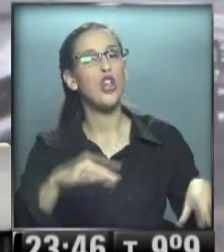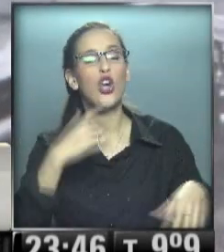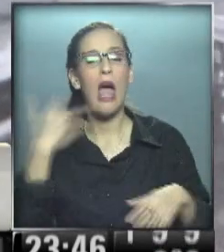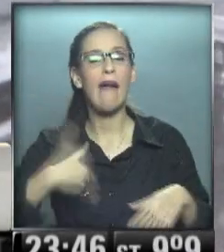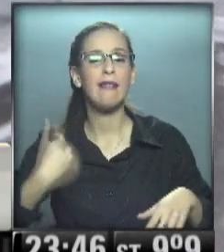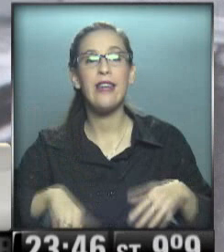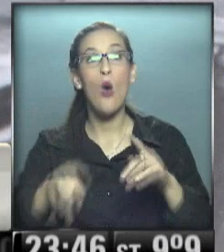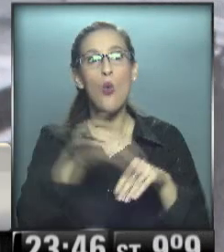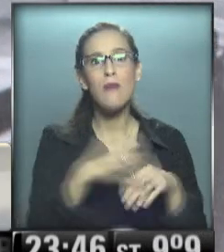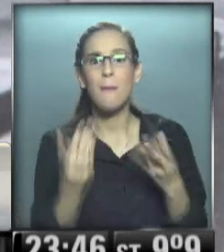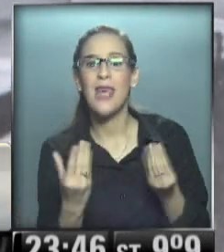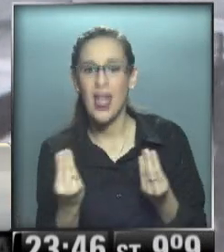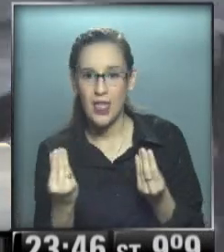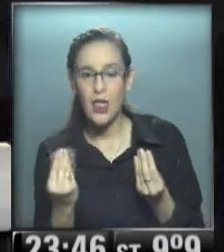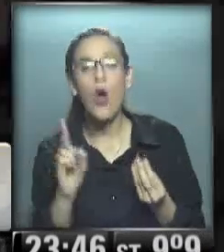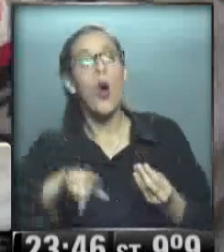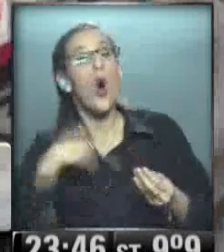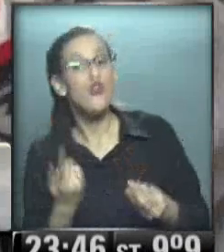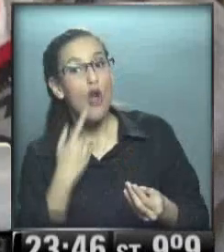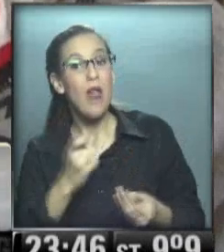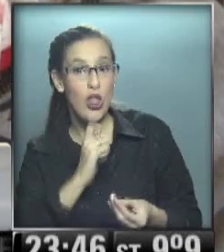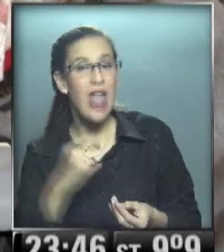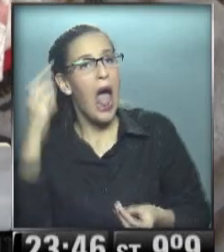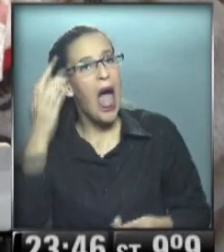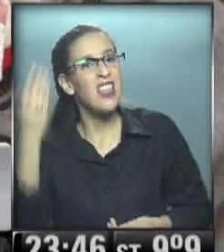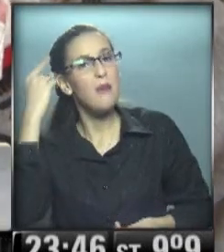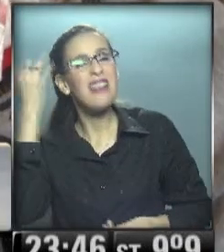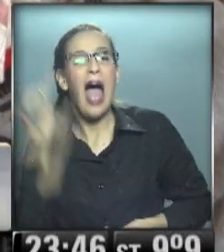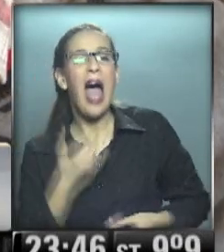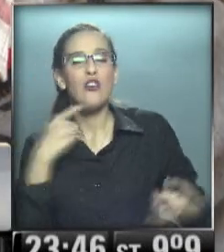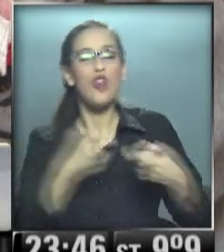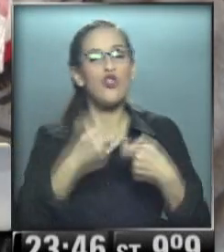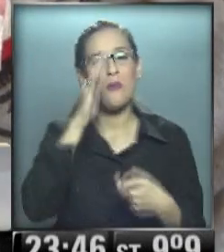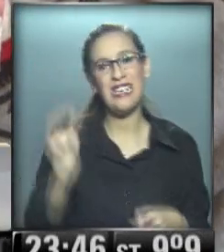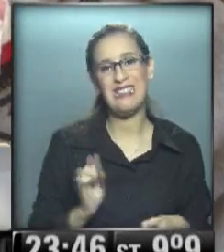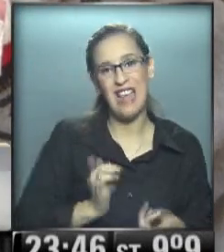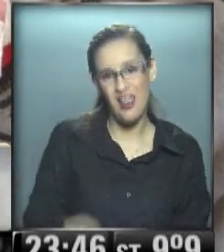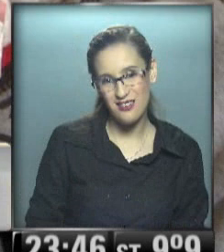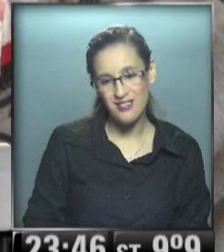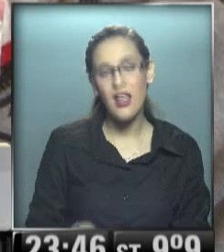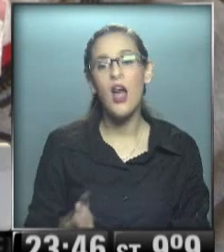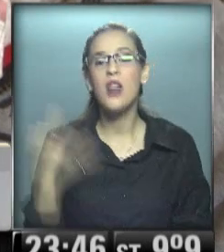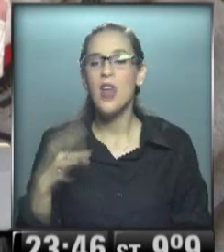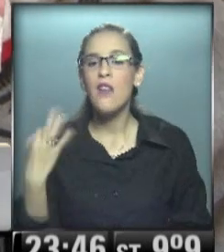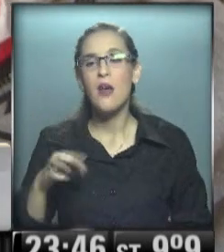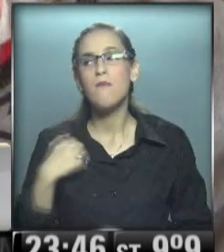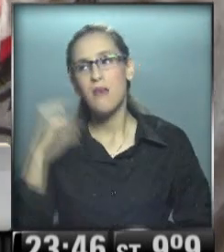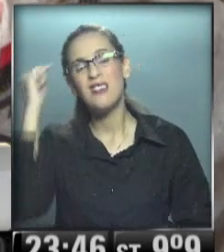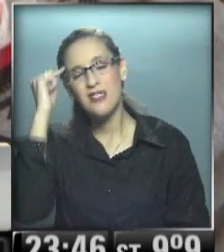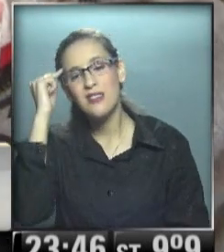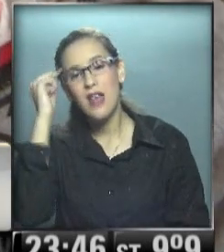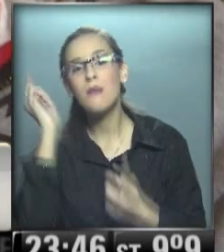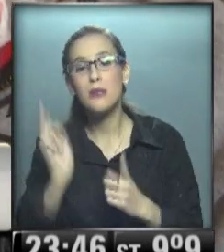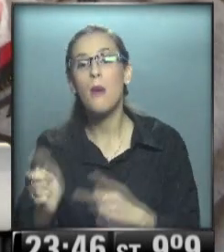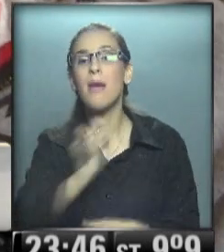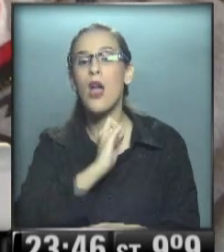complacientes con el poder militar de entonces. Así que me parece que una de las herramientas que uno tiene que tener en cuenta cuando el periodismo